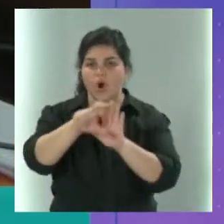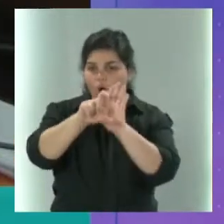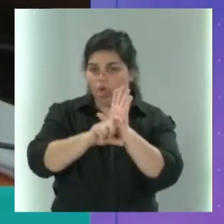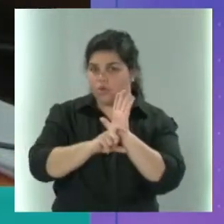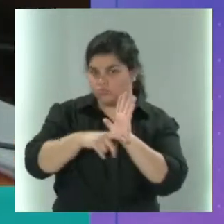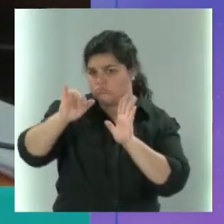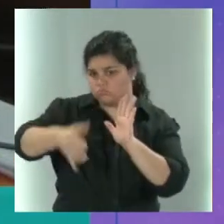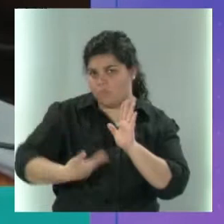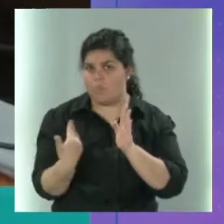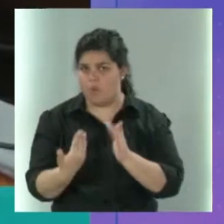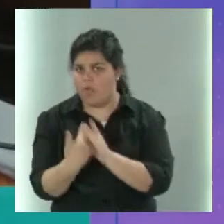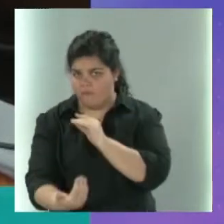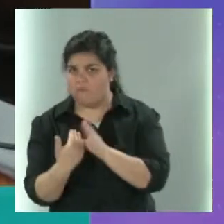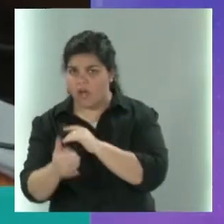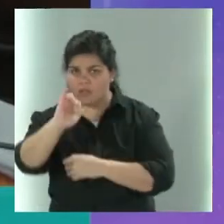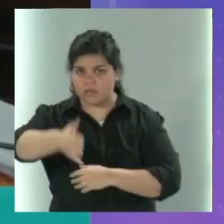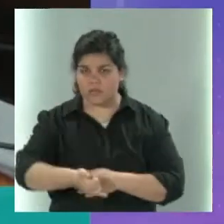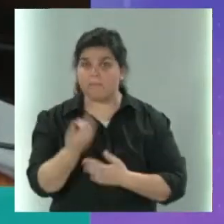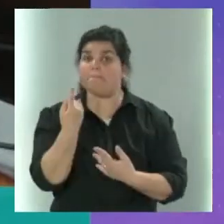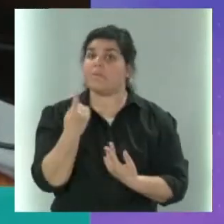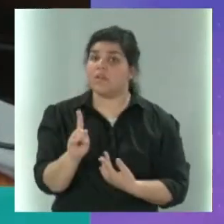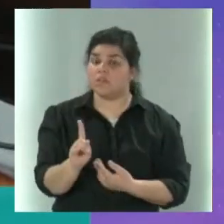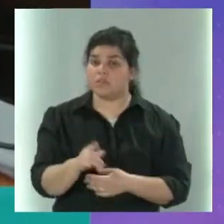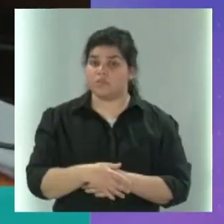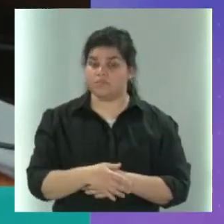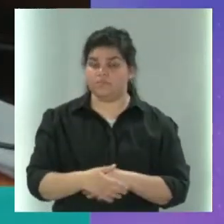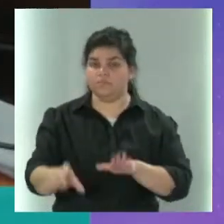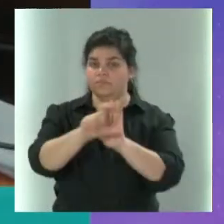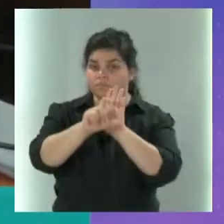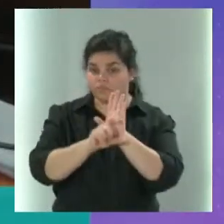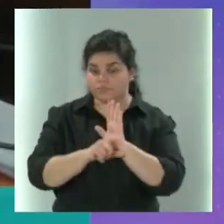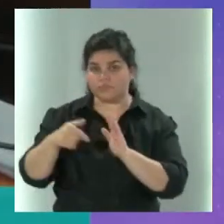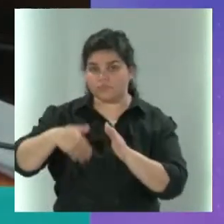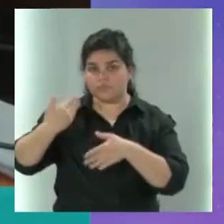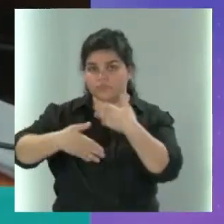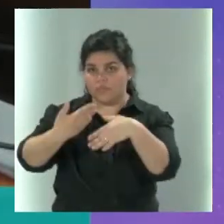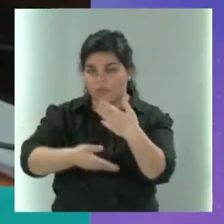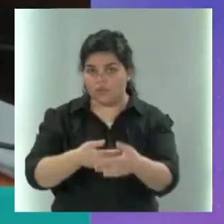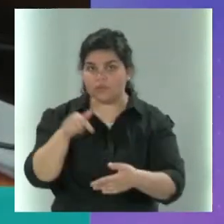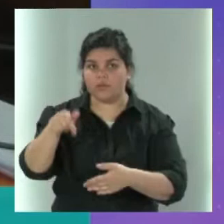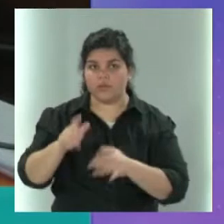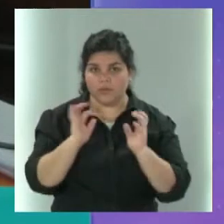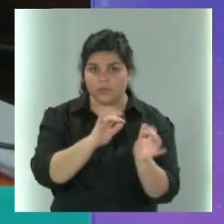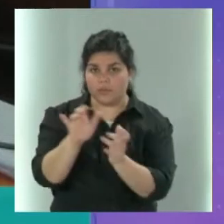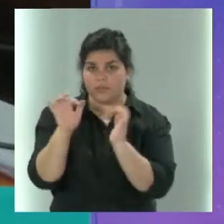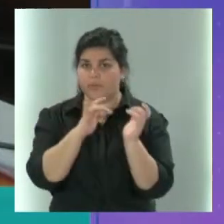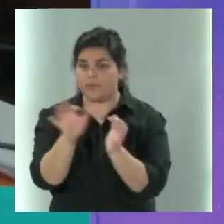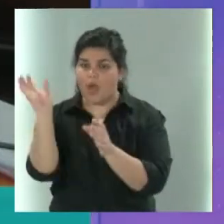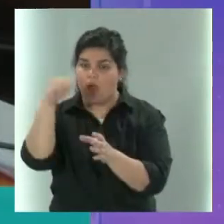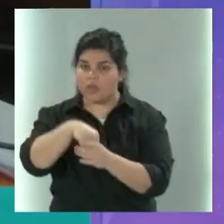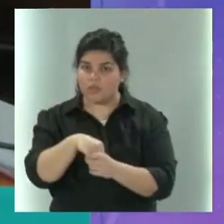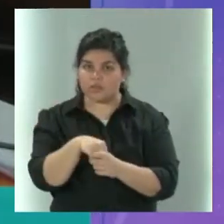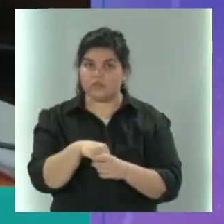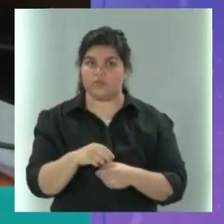puede ser imperfecto, pero seguramente es el código posible que hoy podríamos debatir y guardado